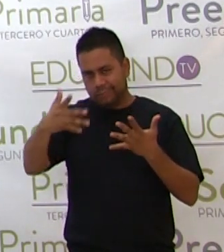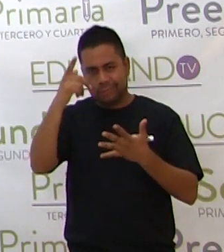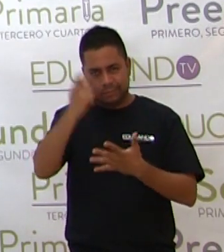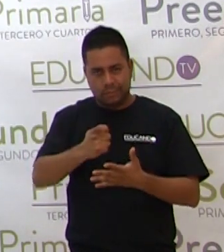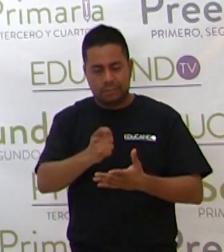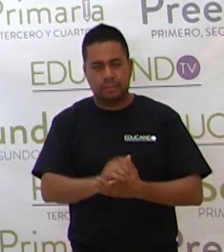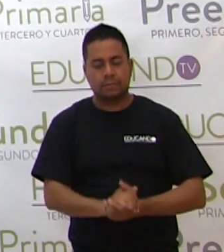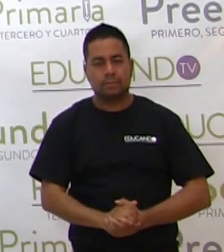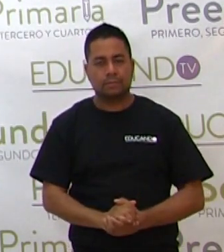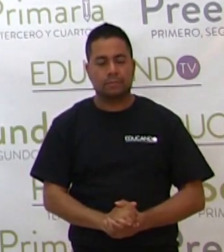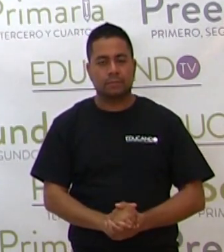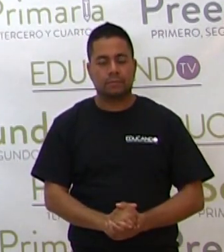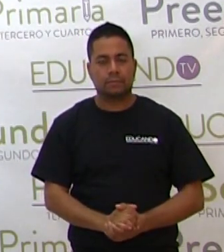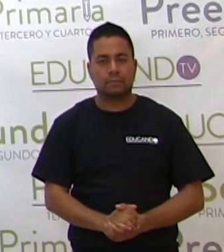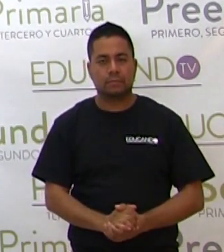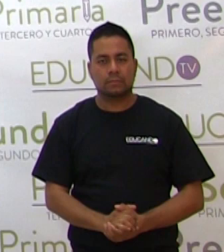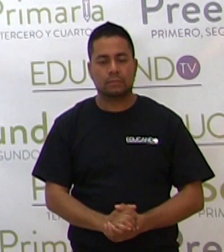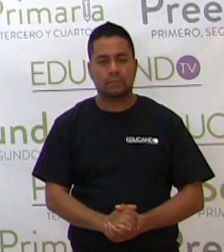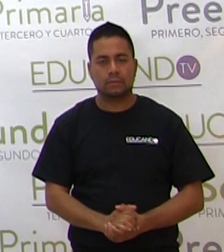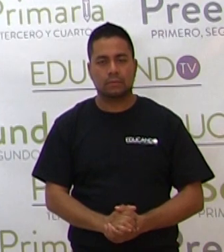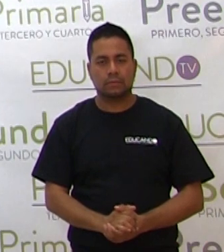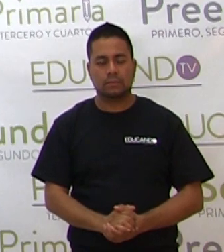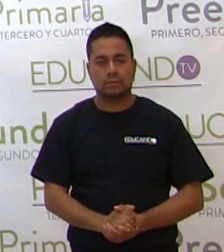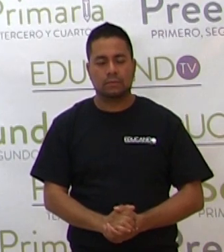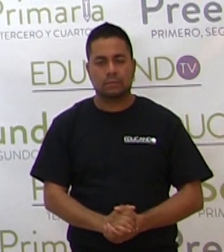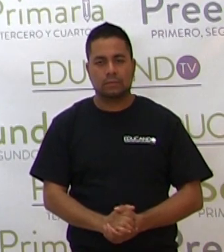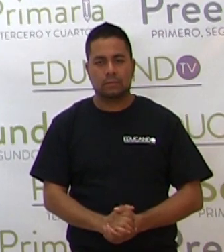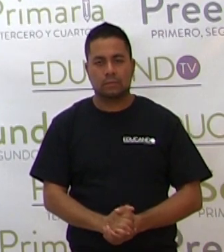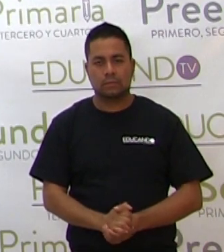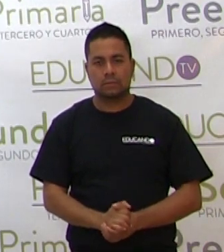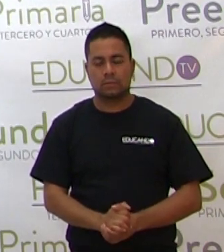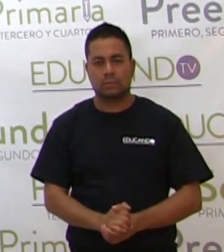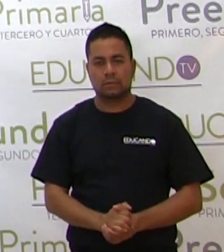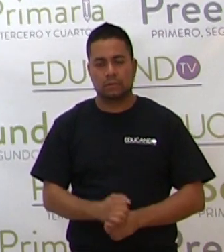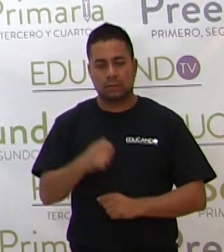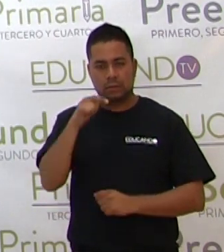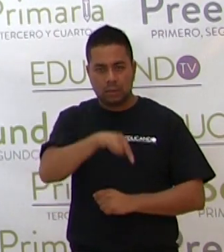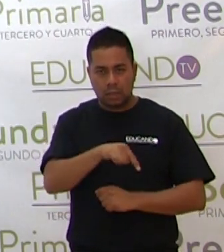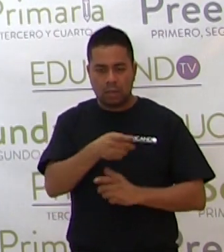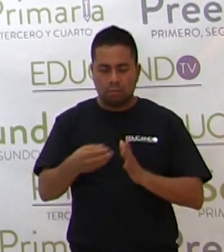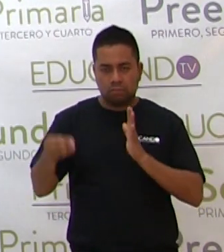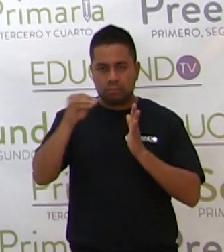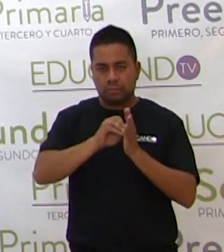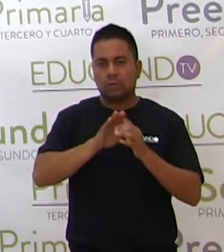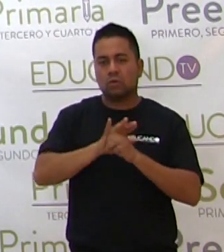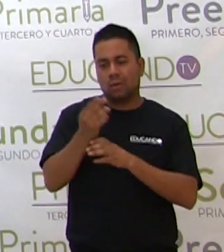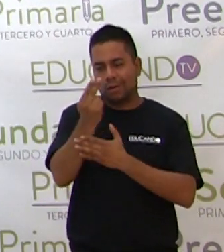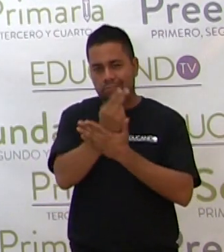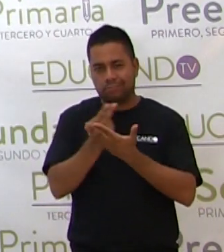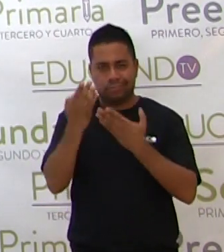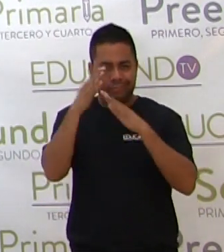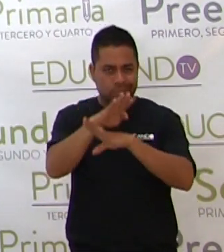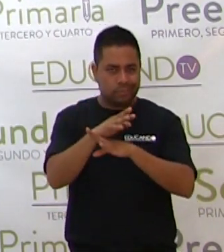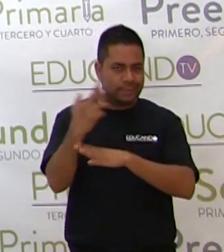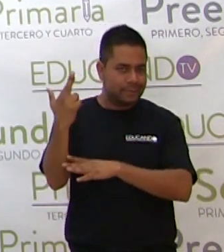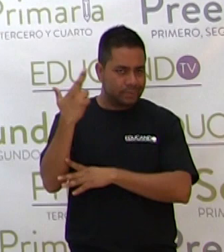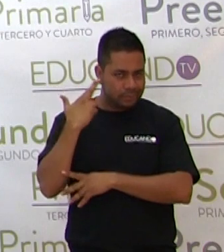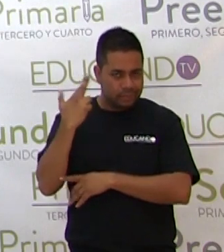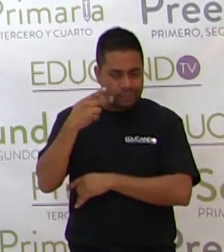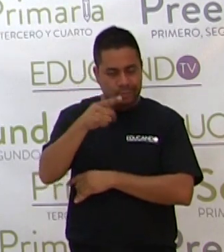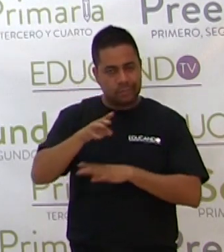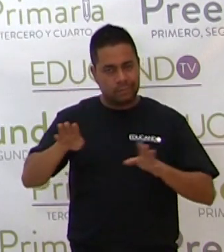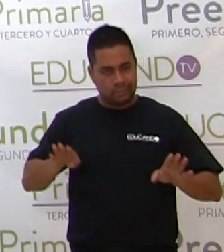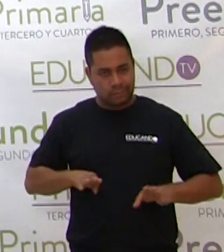aquí vamos a conocer vamos a quitar nuestro dibujo de la radio y vamos a ver las